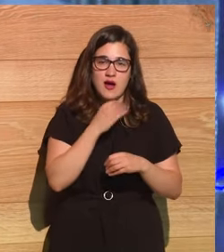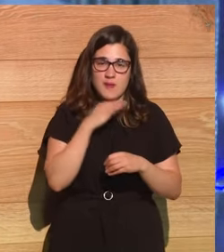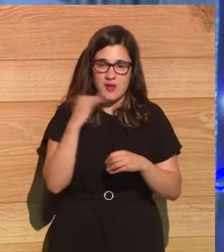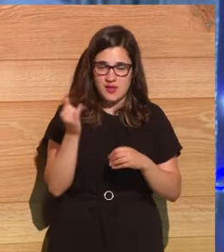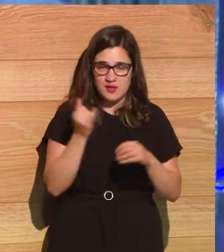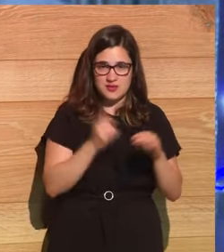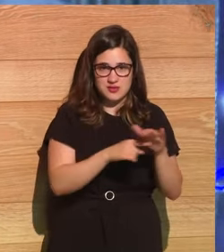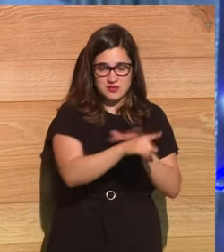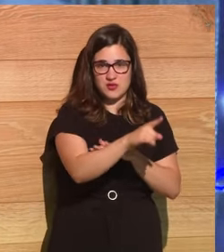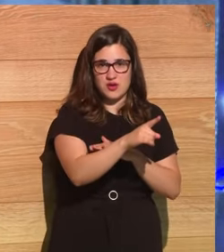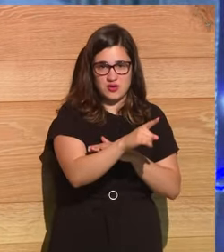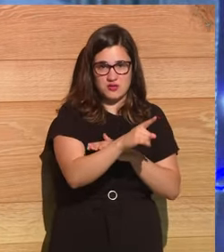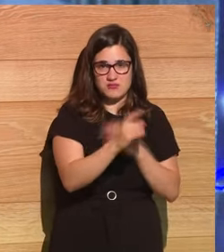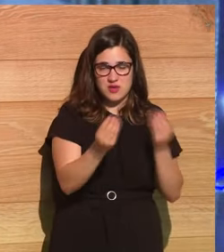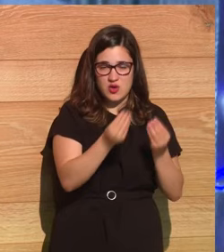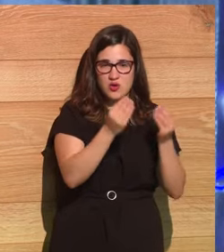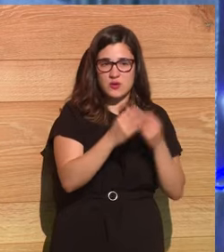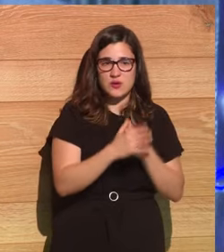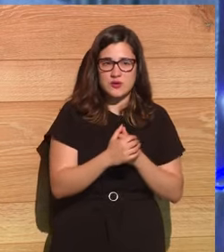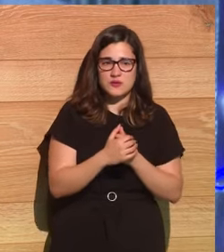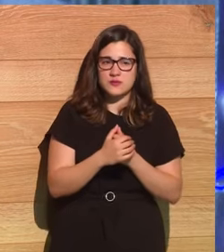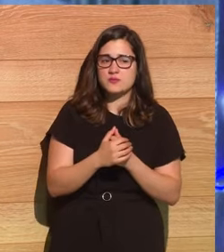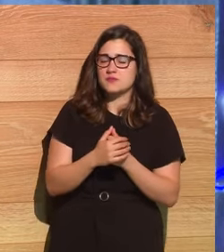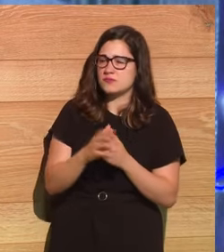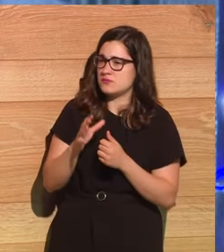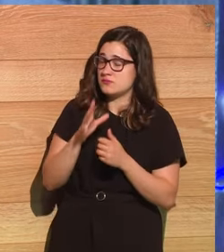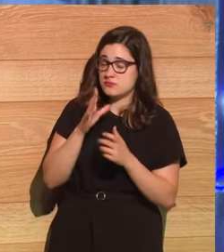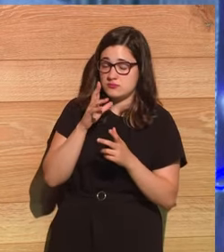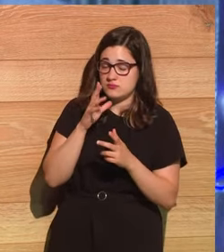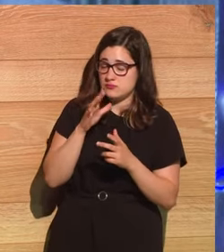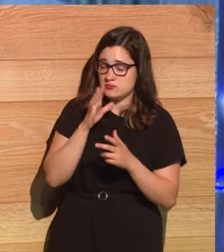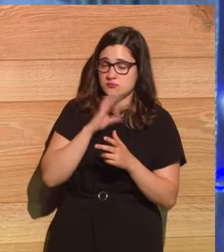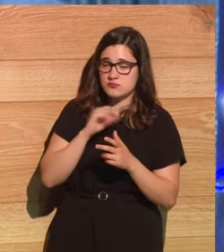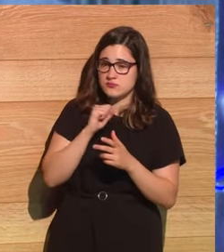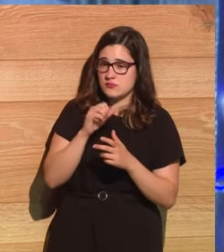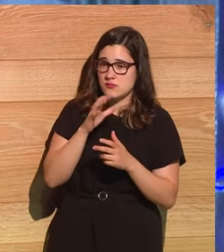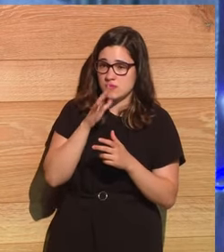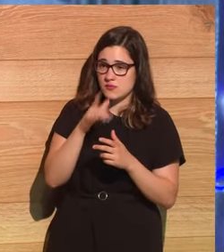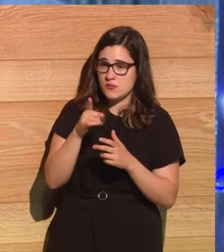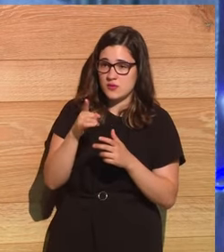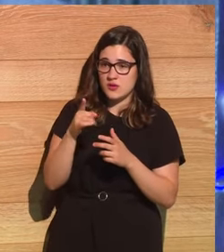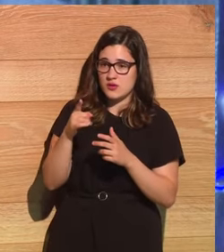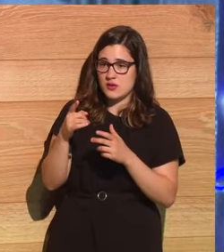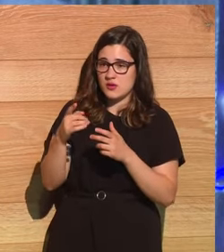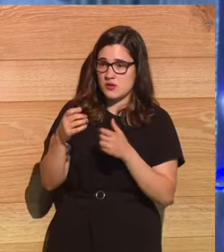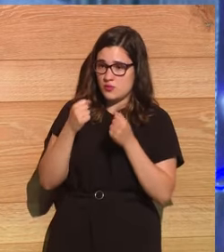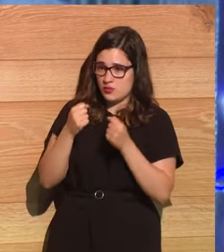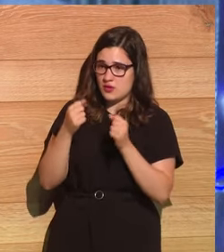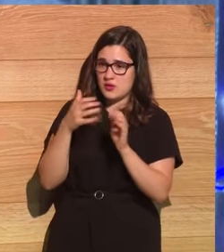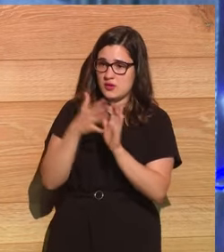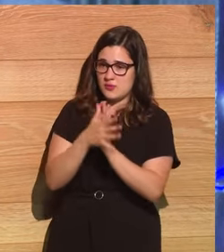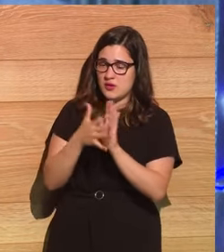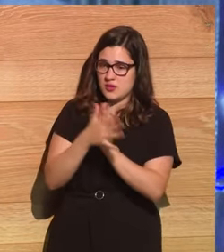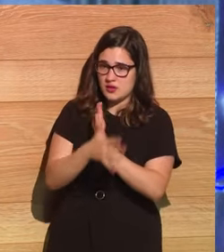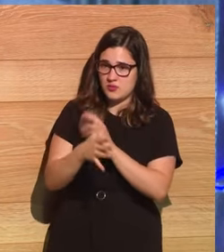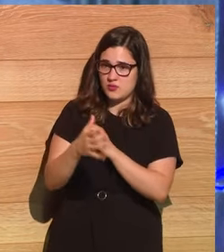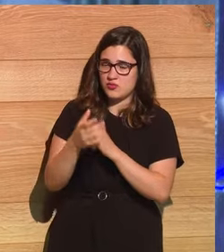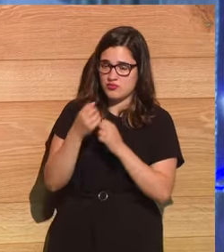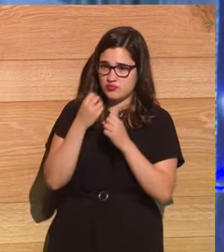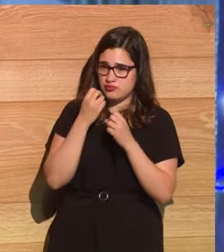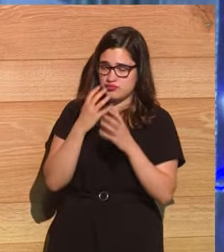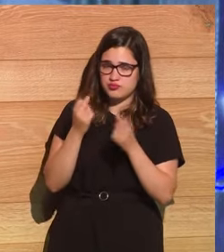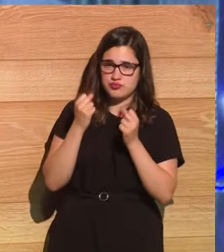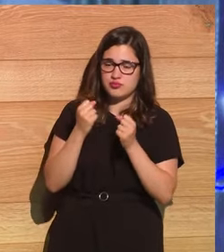Es tremendo porque tiene un poder explicativo potentísimo, Y cuando uno se empieza a